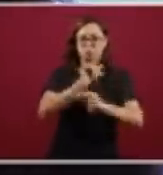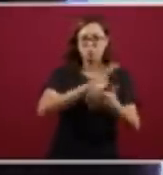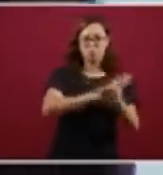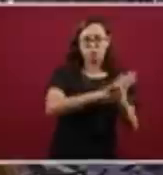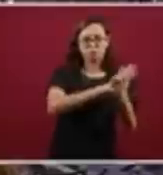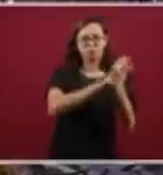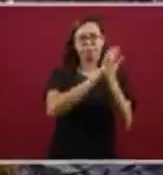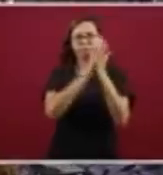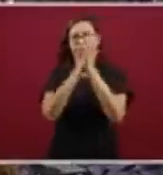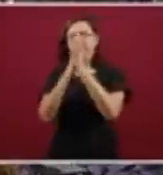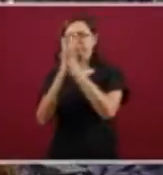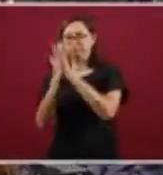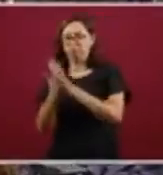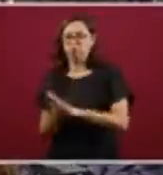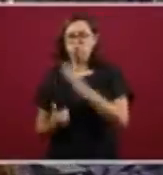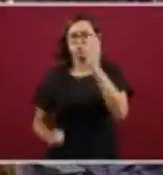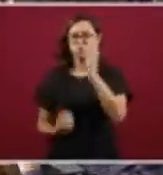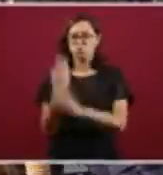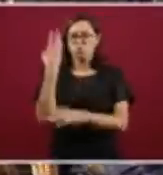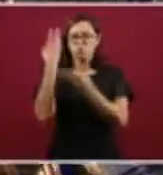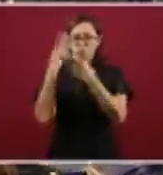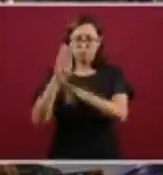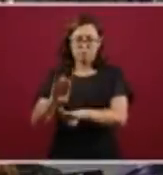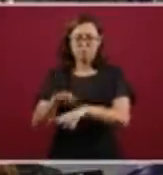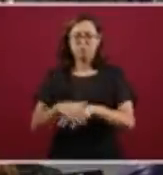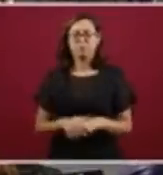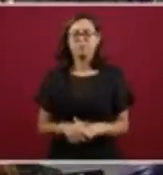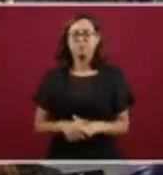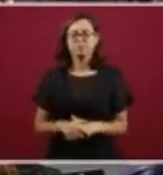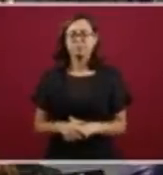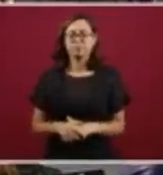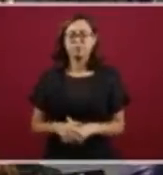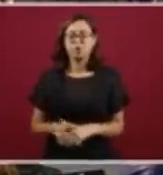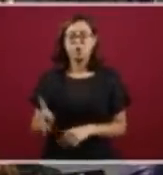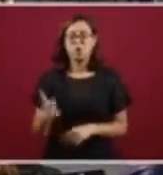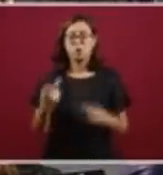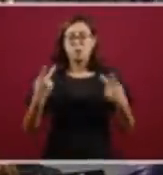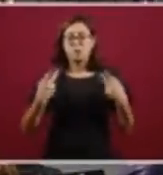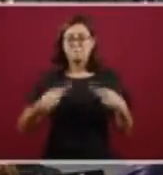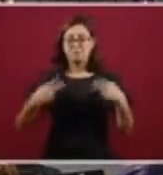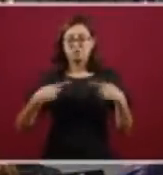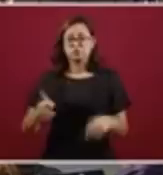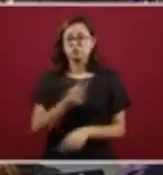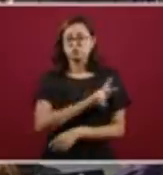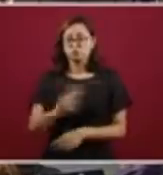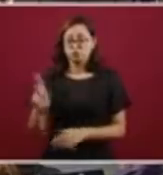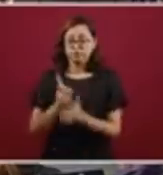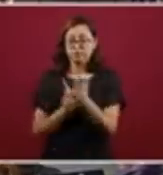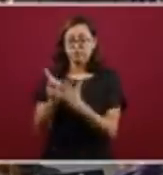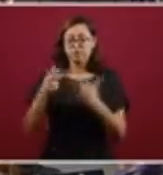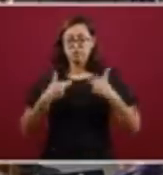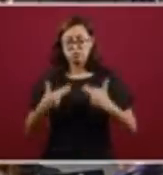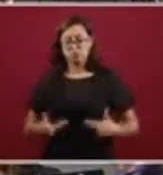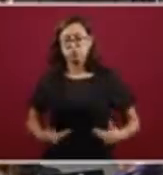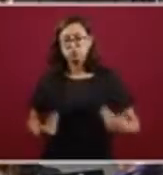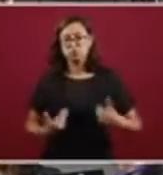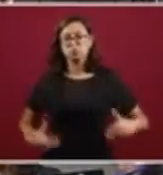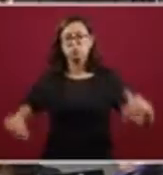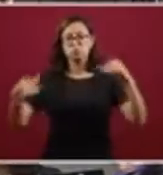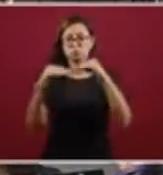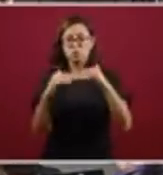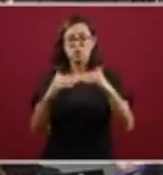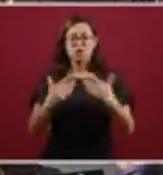bancario. El nuevo enfoque se basa en la universalidad de derechos humanos, el ciclo de vida de la persona y